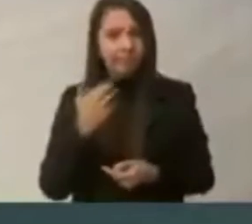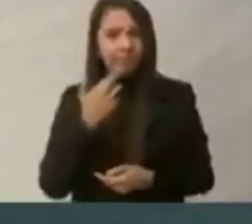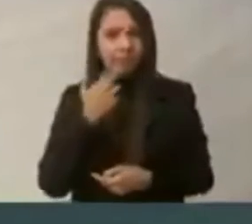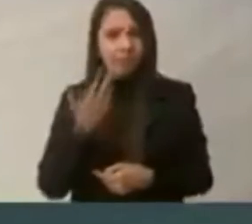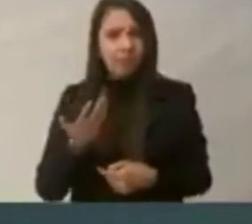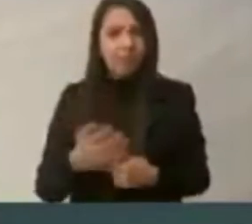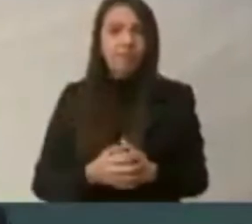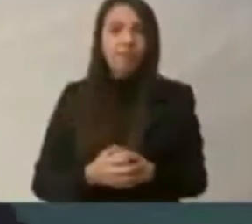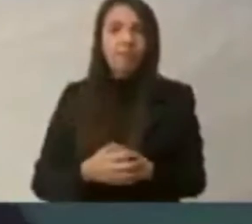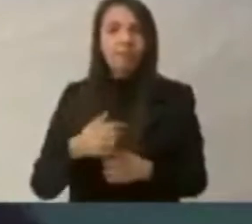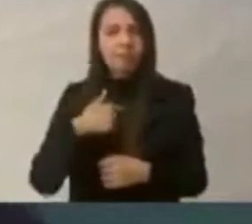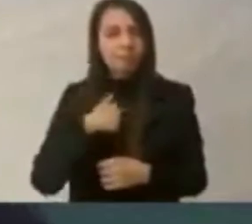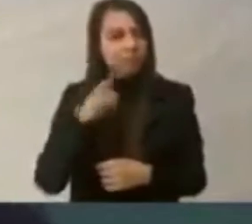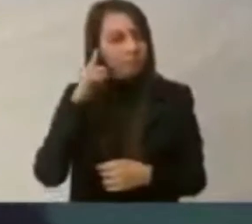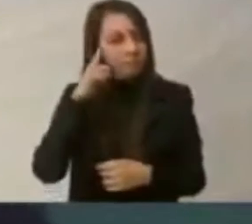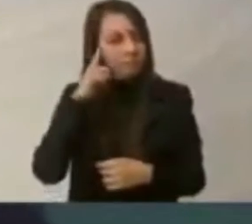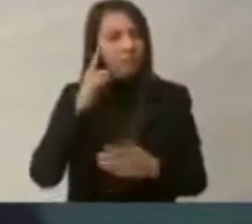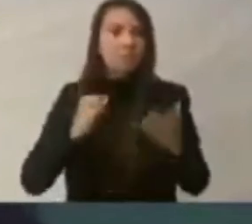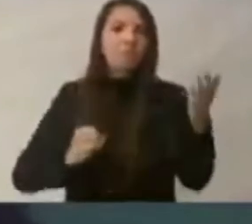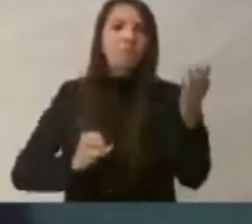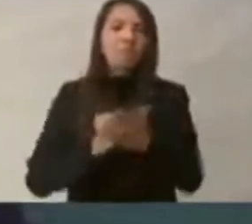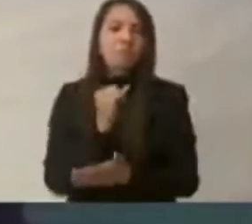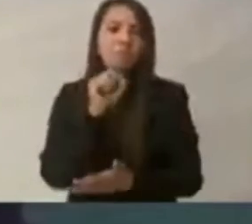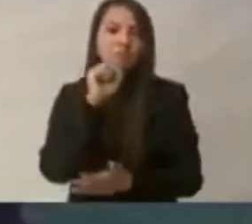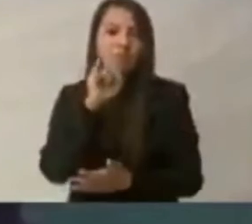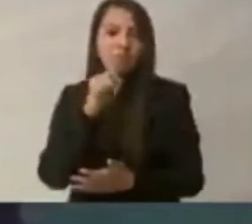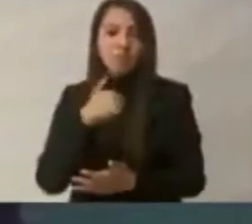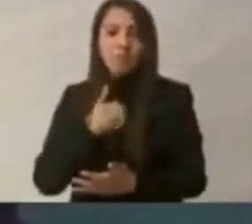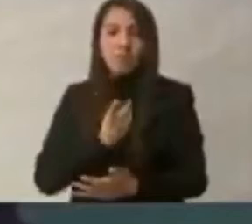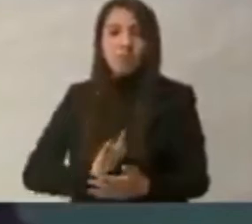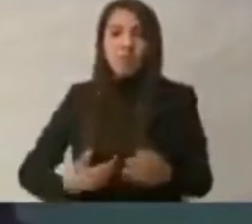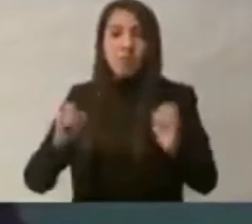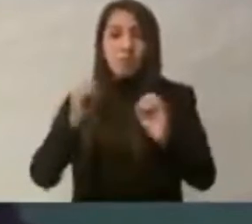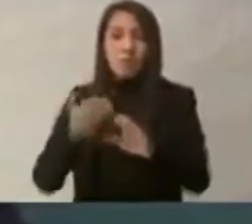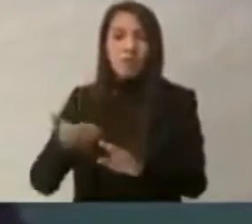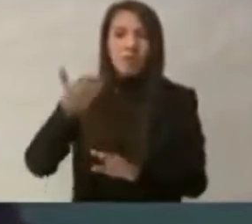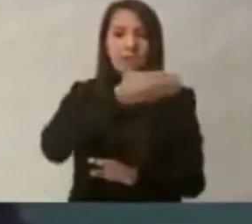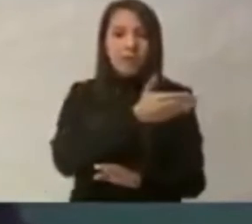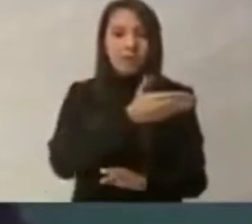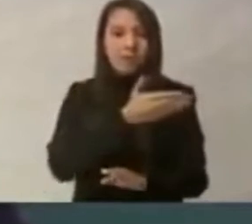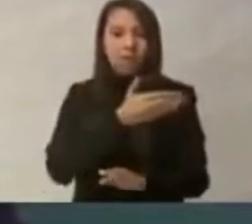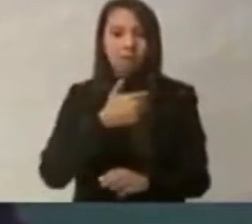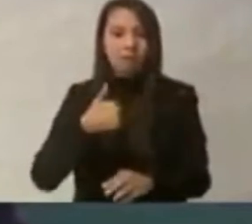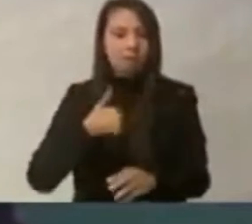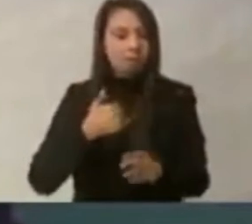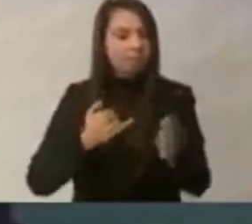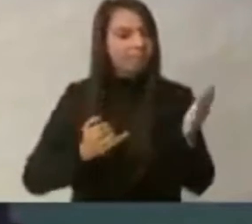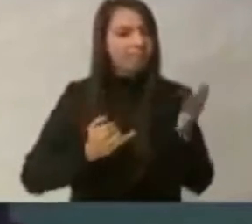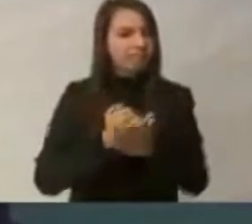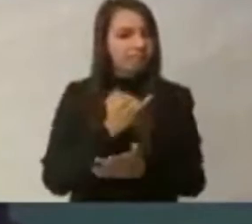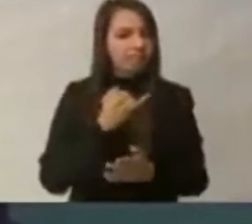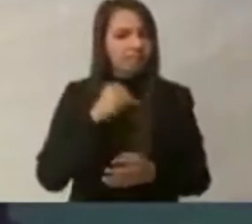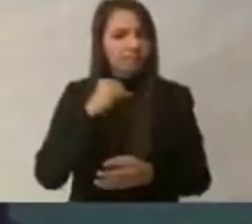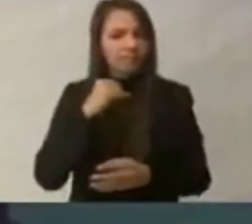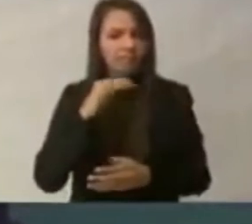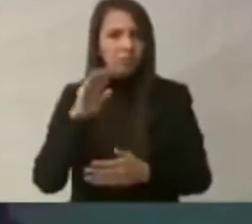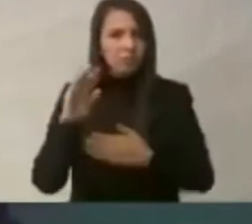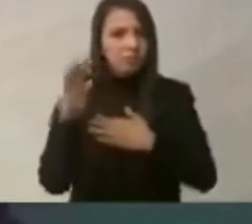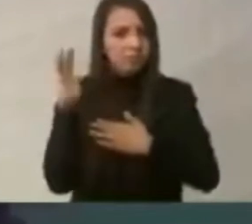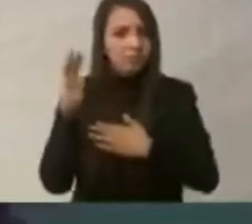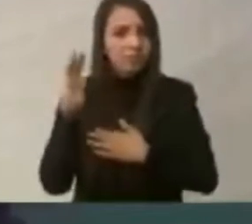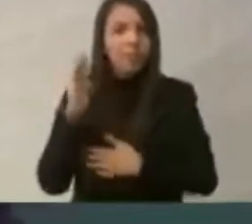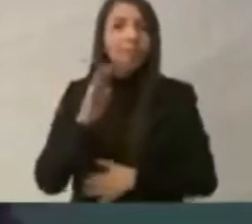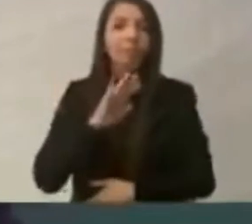comprometí en la campaña y desde los primeros días del gobierno se